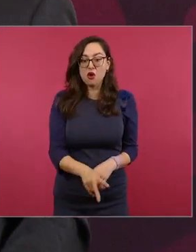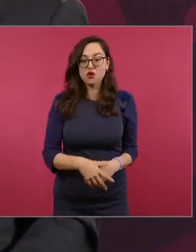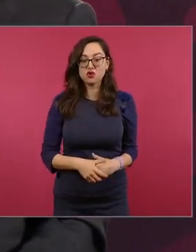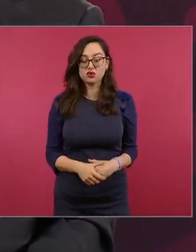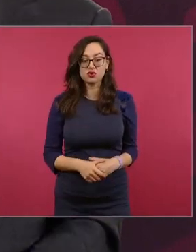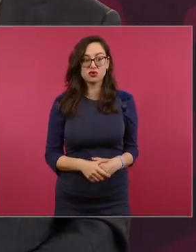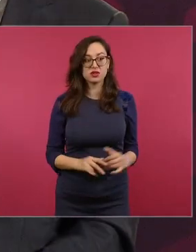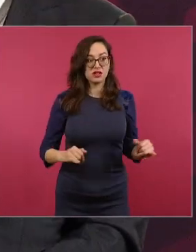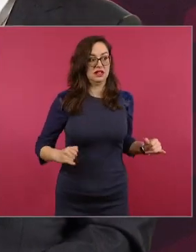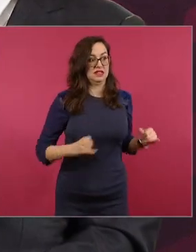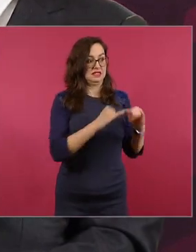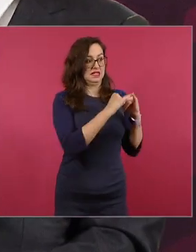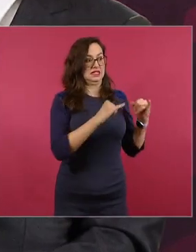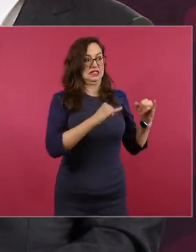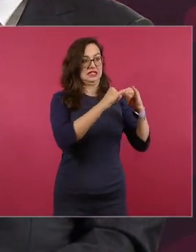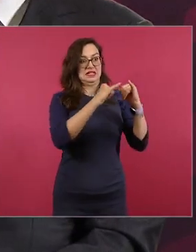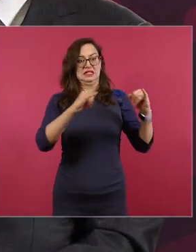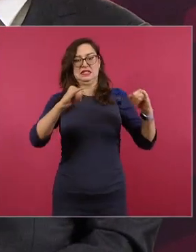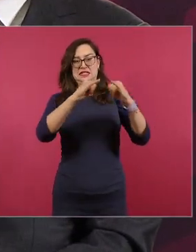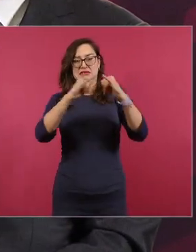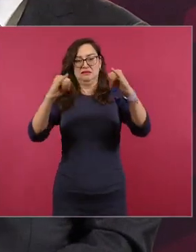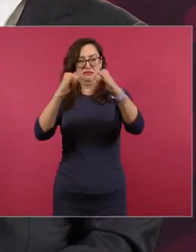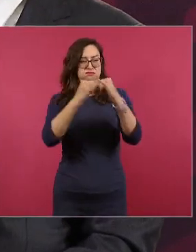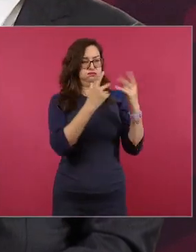todos estos organismos